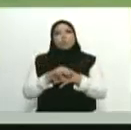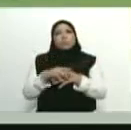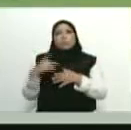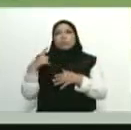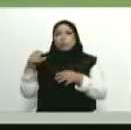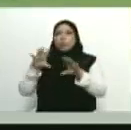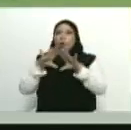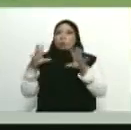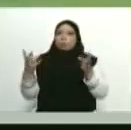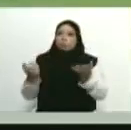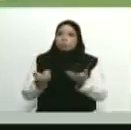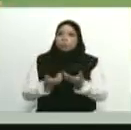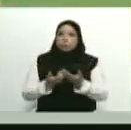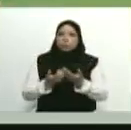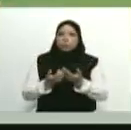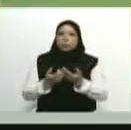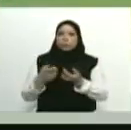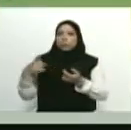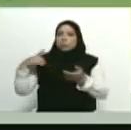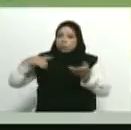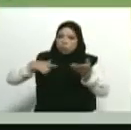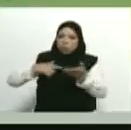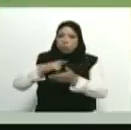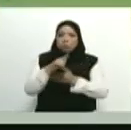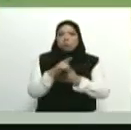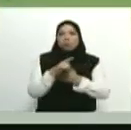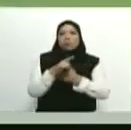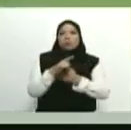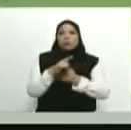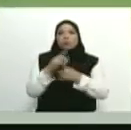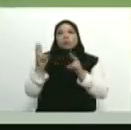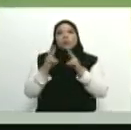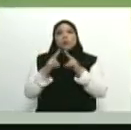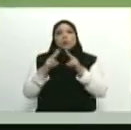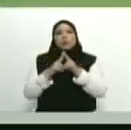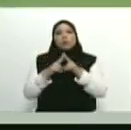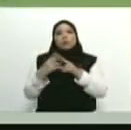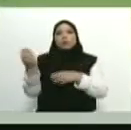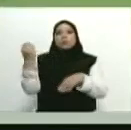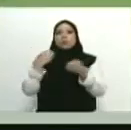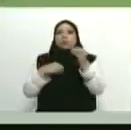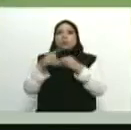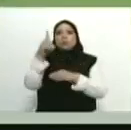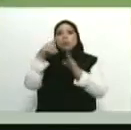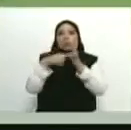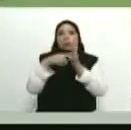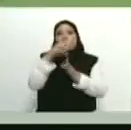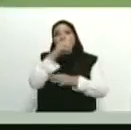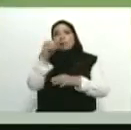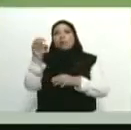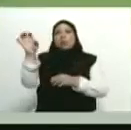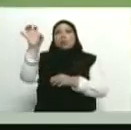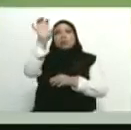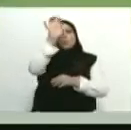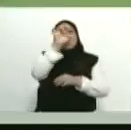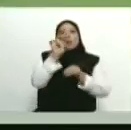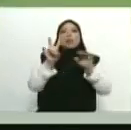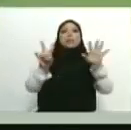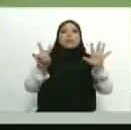mundo, cuando uno viaja al mundo, yo conozco más de 100 países en el mundo, pues fui canciller